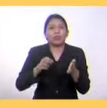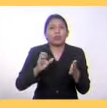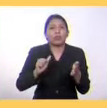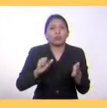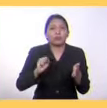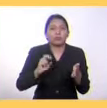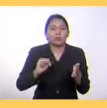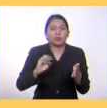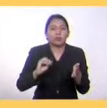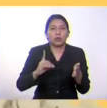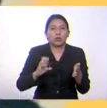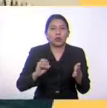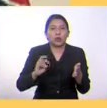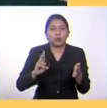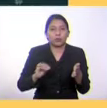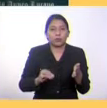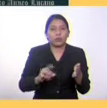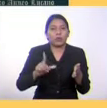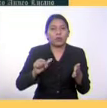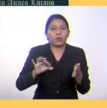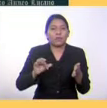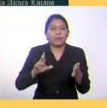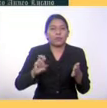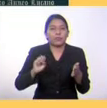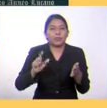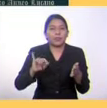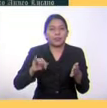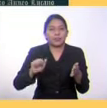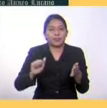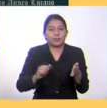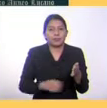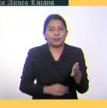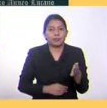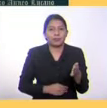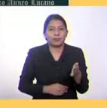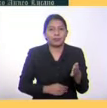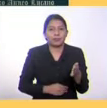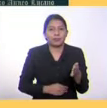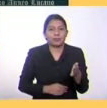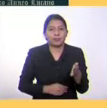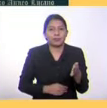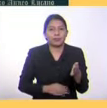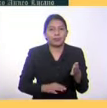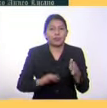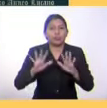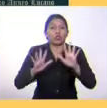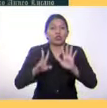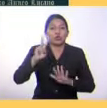oro, La Farsalia y Los 12 Césares,